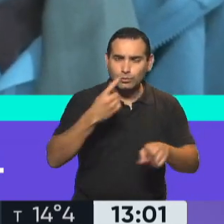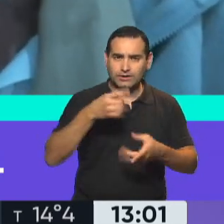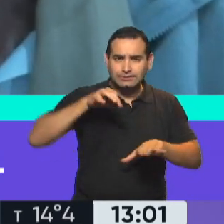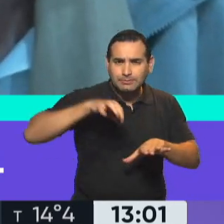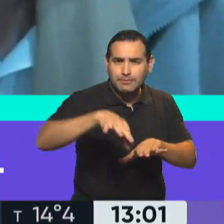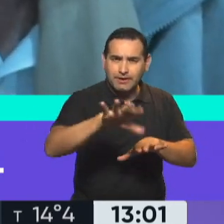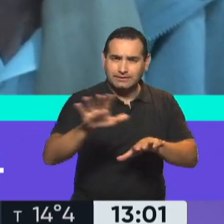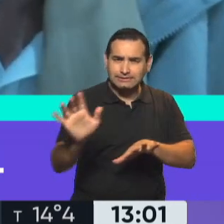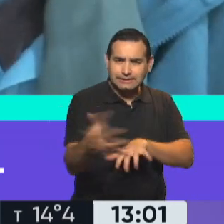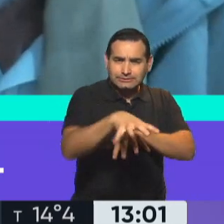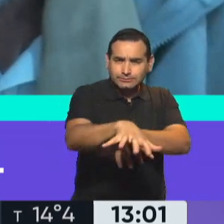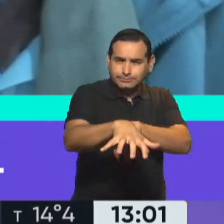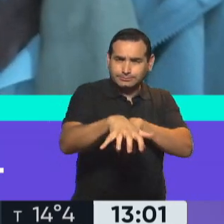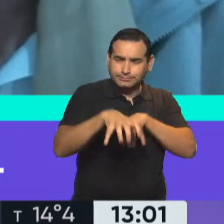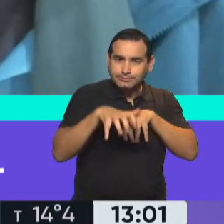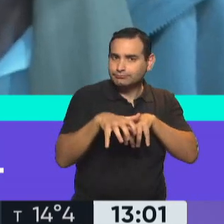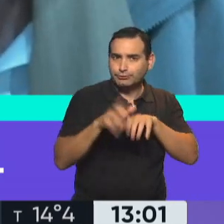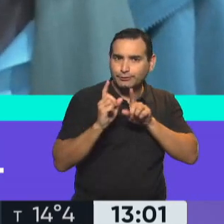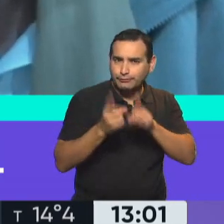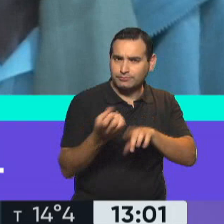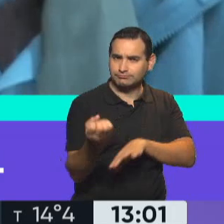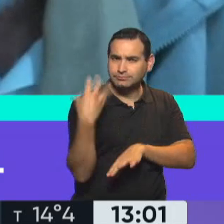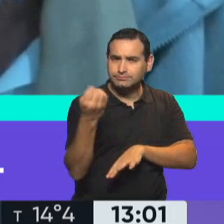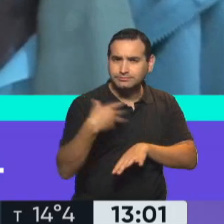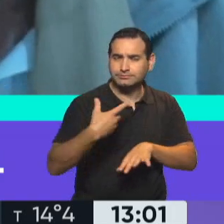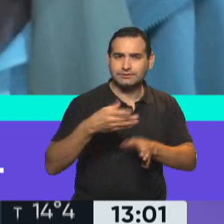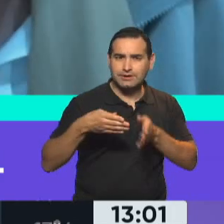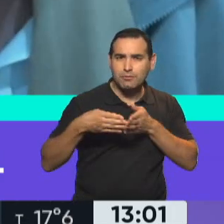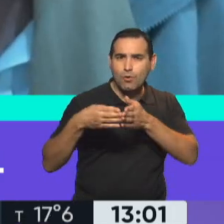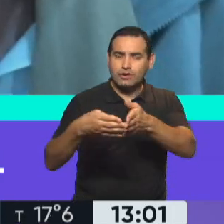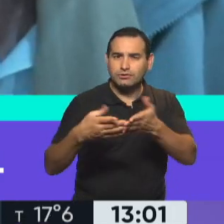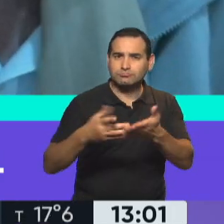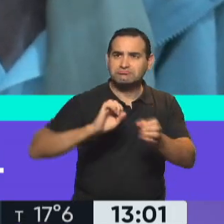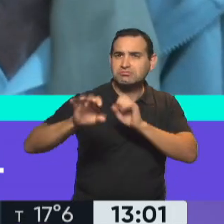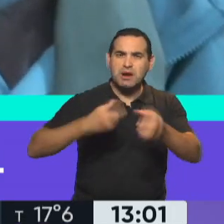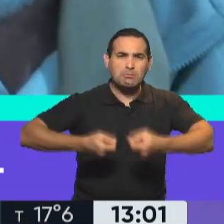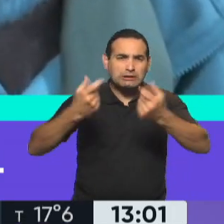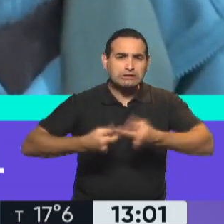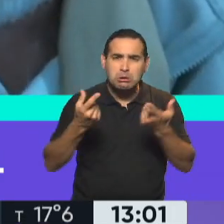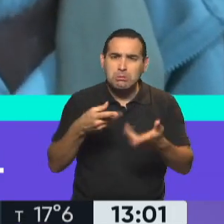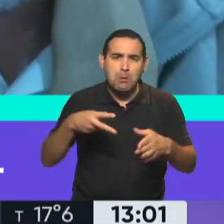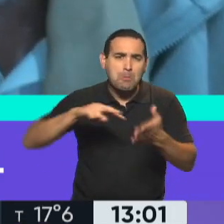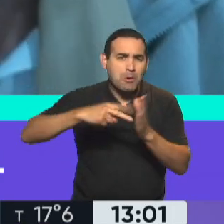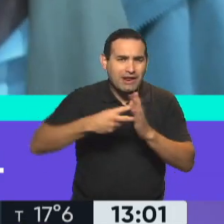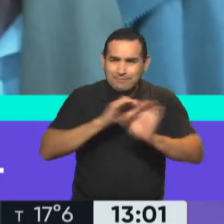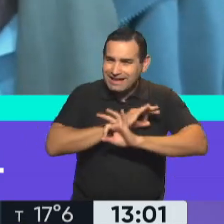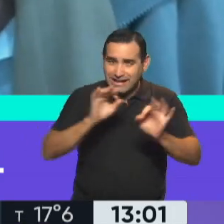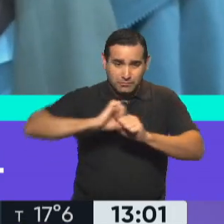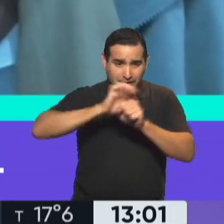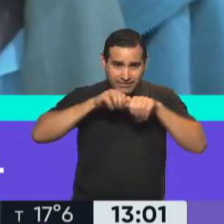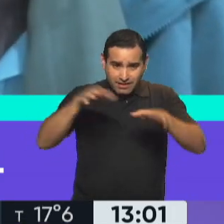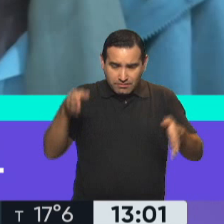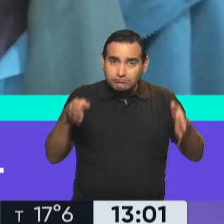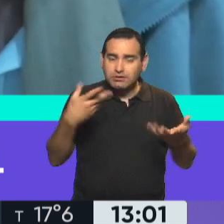cosechó, trilló, cargó para el puerto y exportó sin ningún tipo de restricciones durante la pandemia y